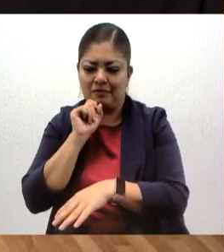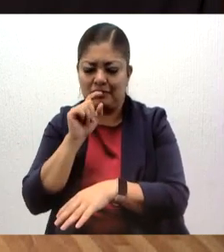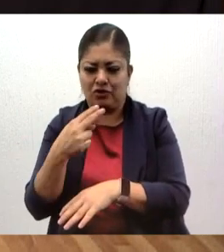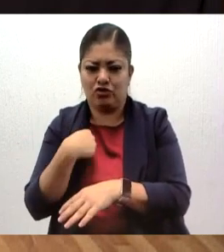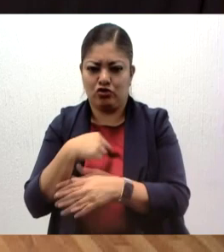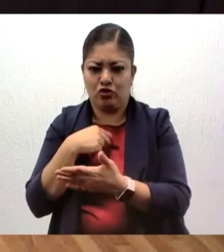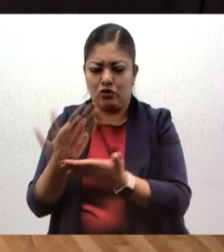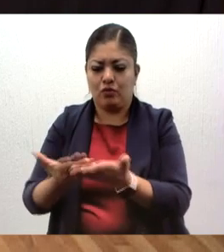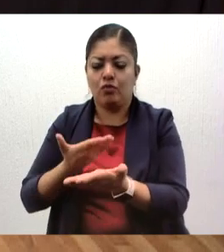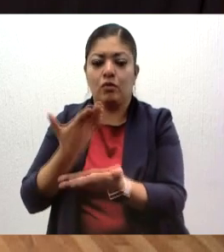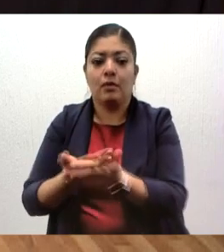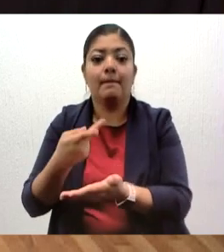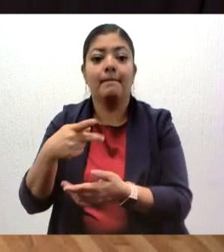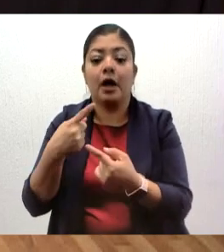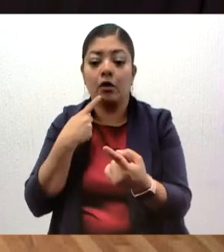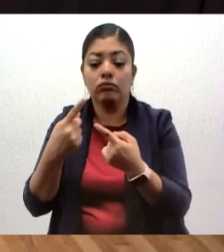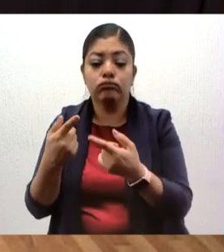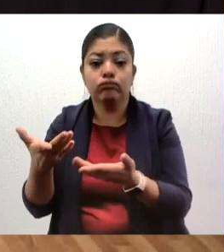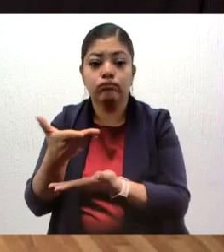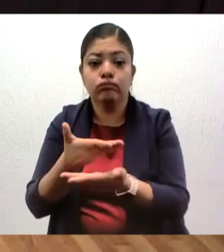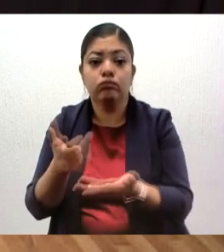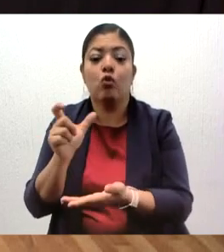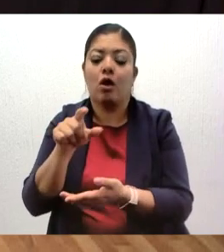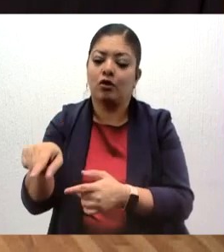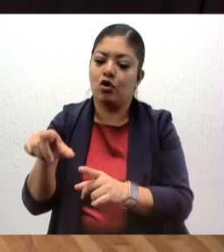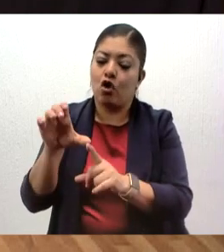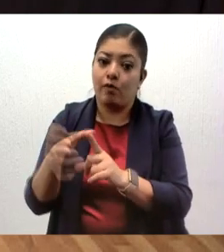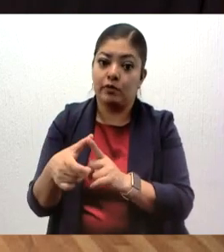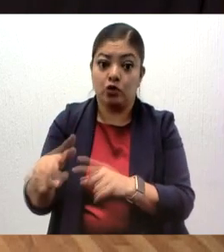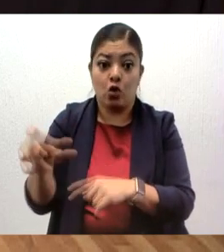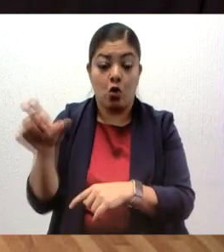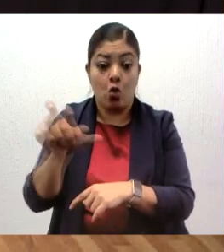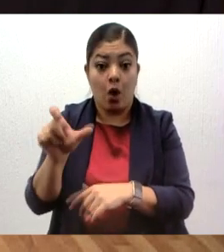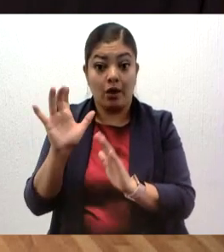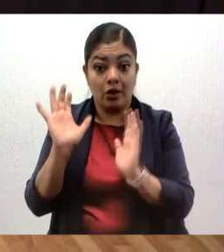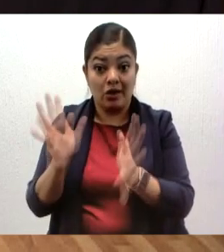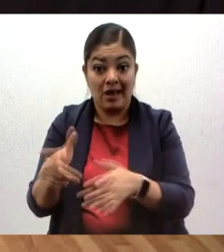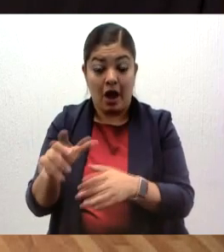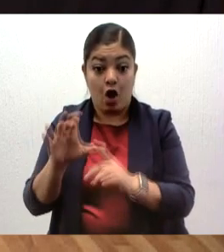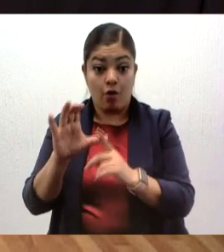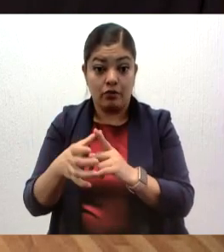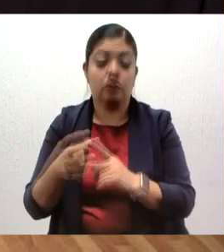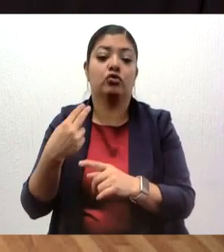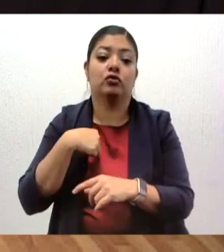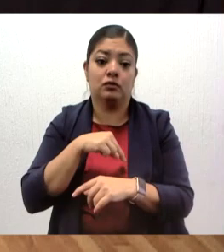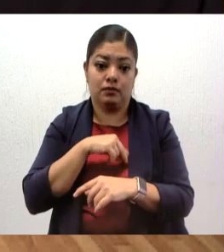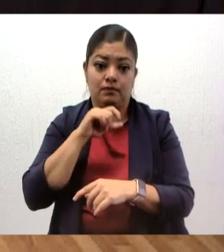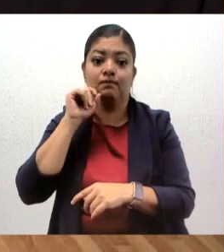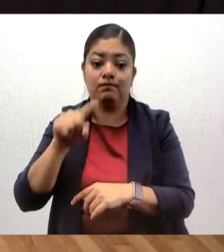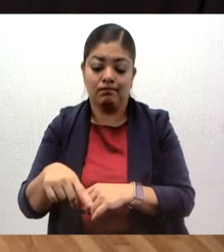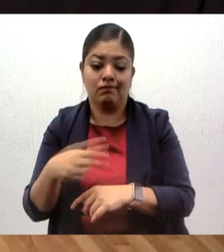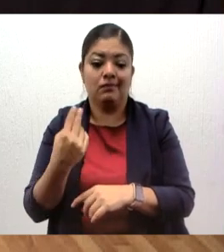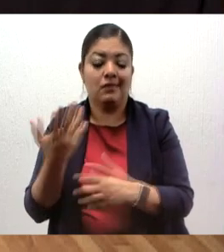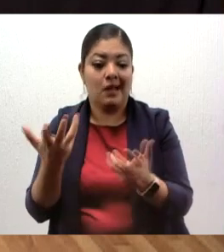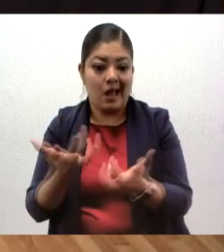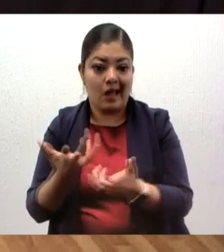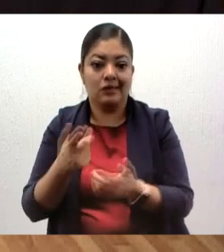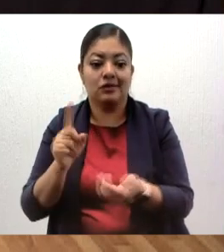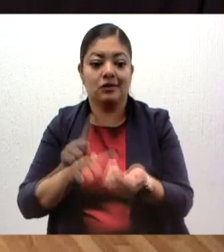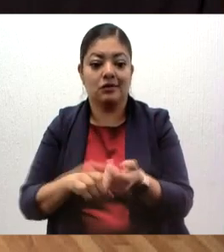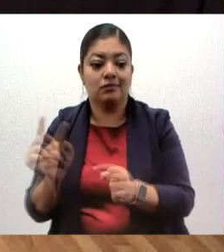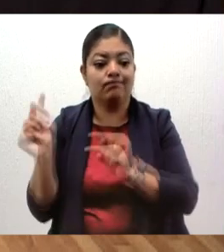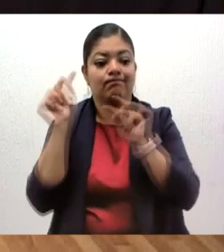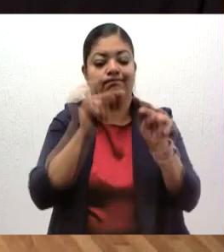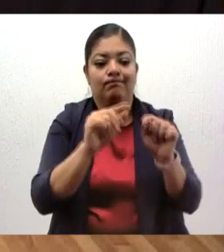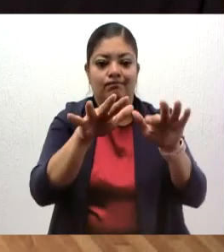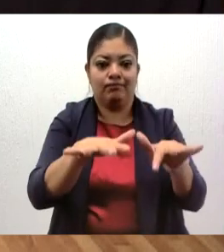va a dar en la comisión y una vez que se de en la comisión pues estaremos también haciendo lo propio en el pleno no esta rueda